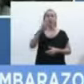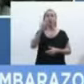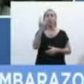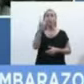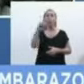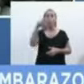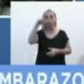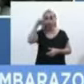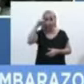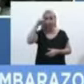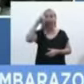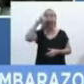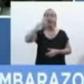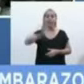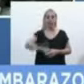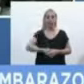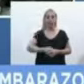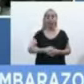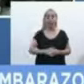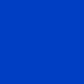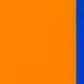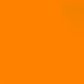grieta en nuestro país. Gracias.